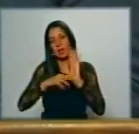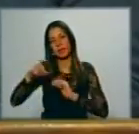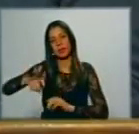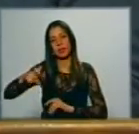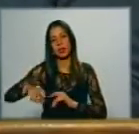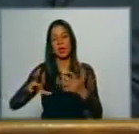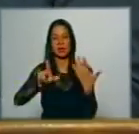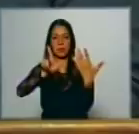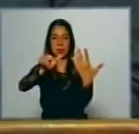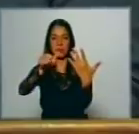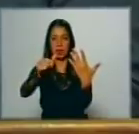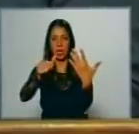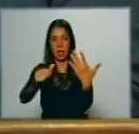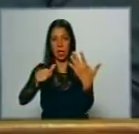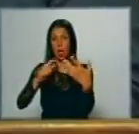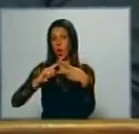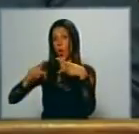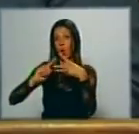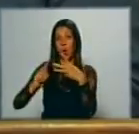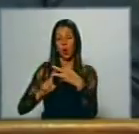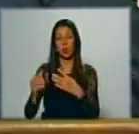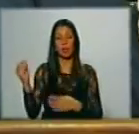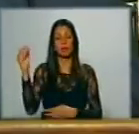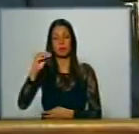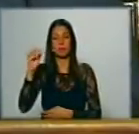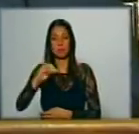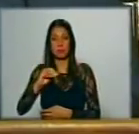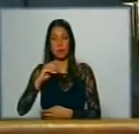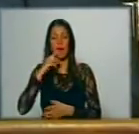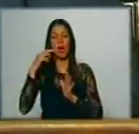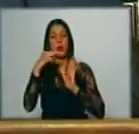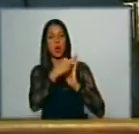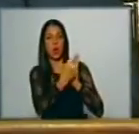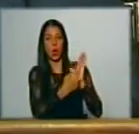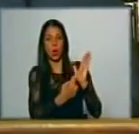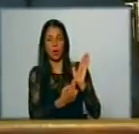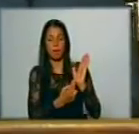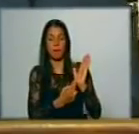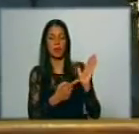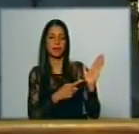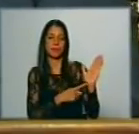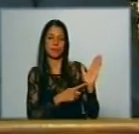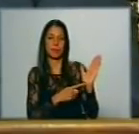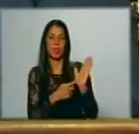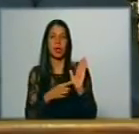6. Las demás establecidas en los reglamentos y normas